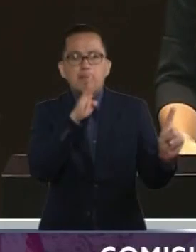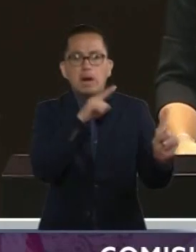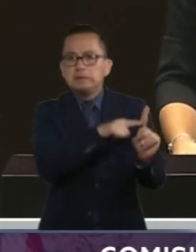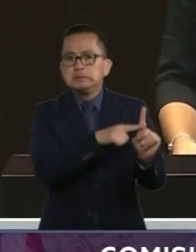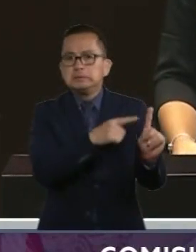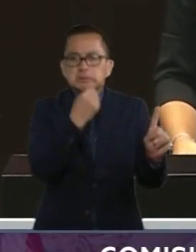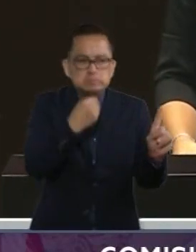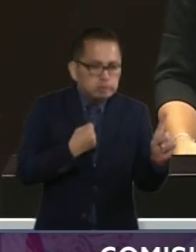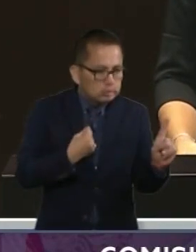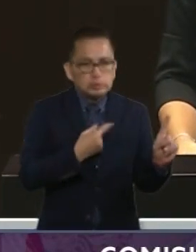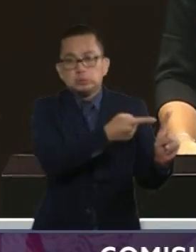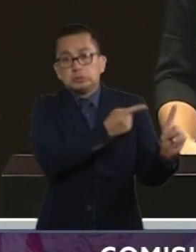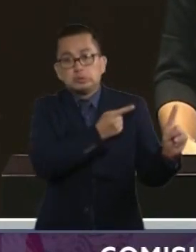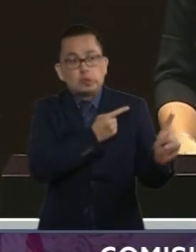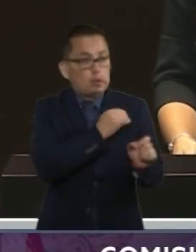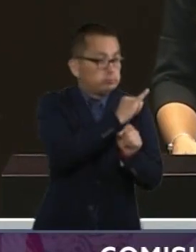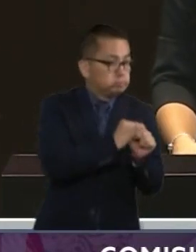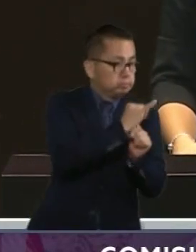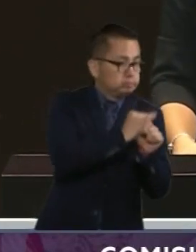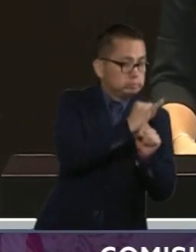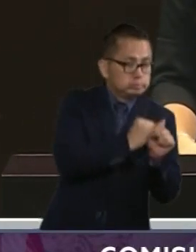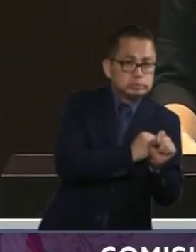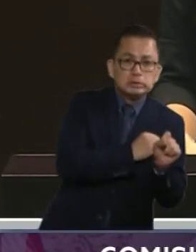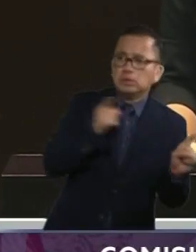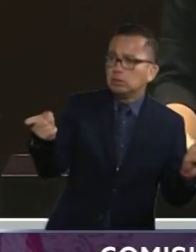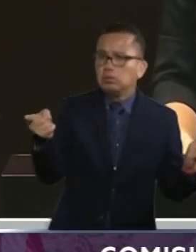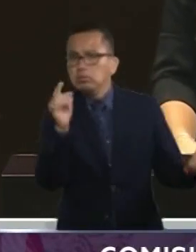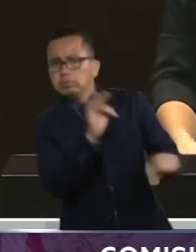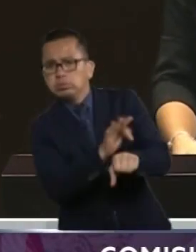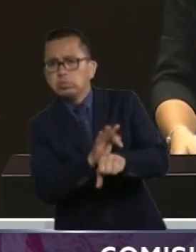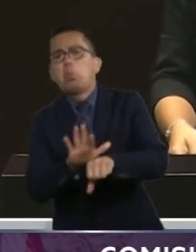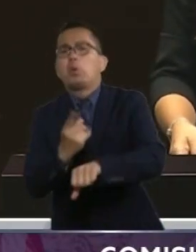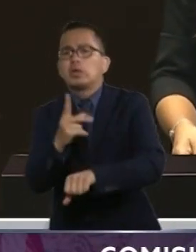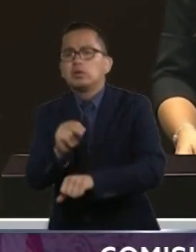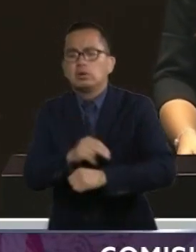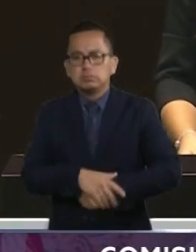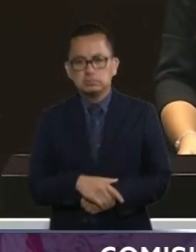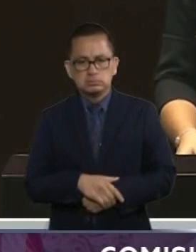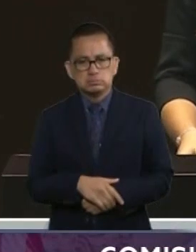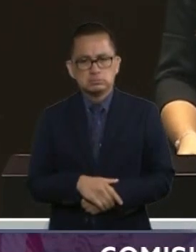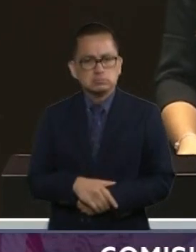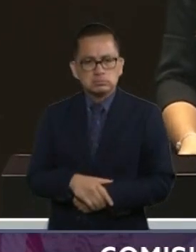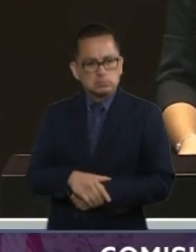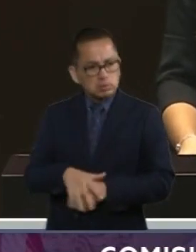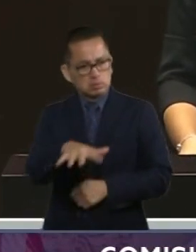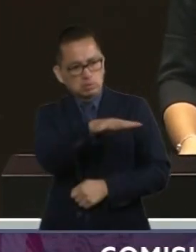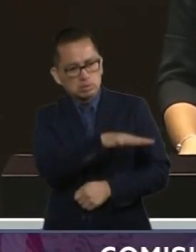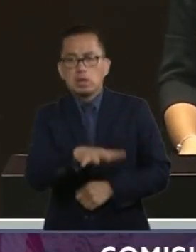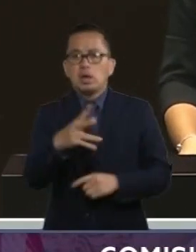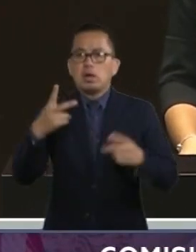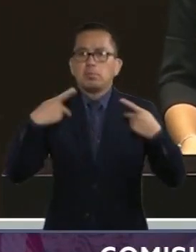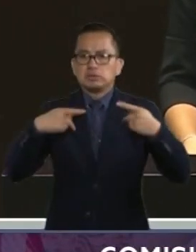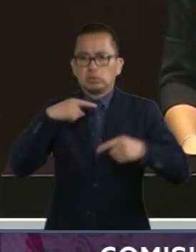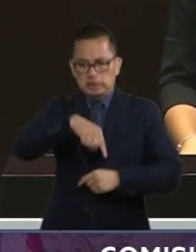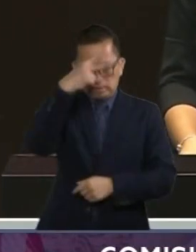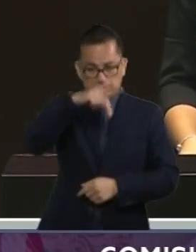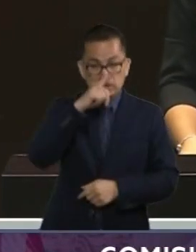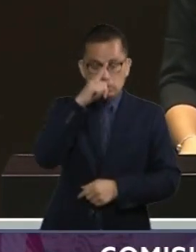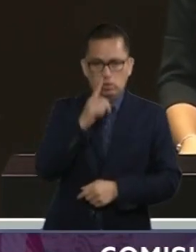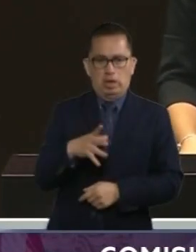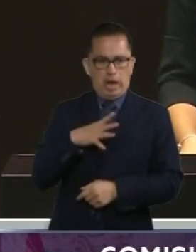propias investigaciones ante la inactividad de las autoridades? ¿Qué les dice a los mexicanos de las acusaciones de los